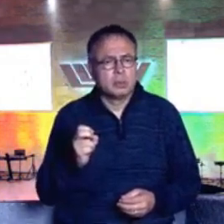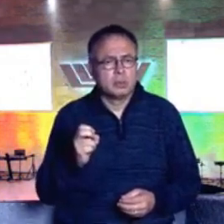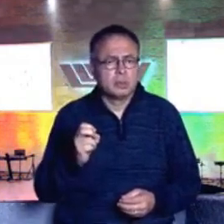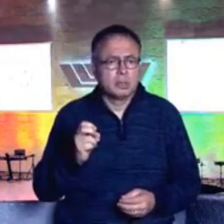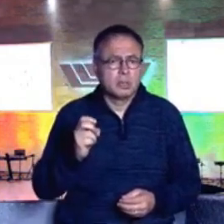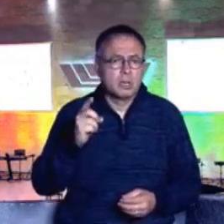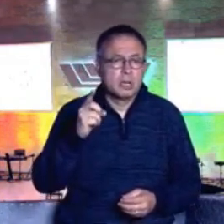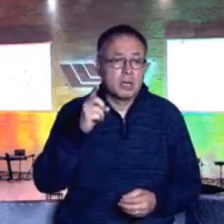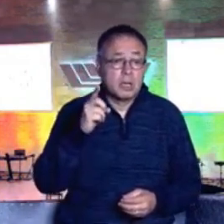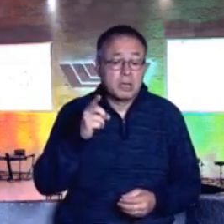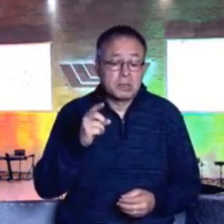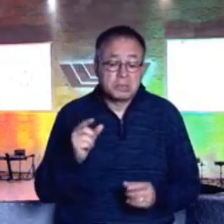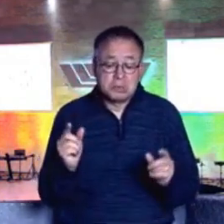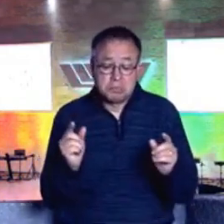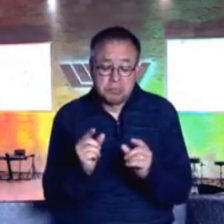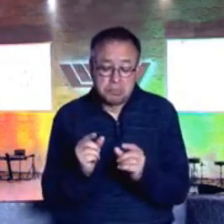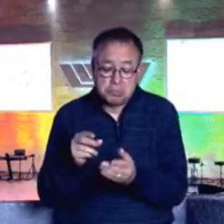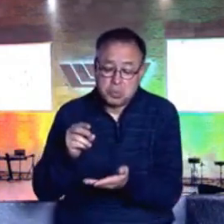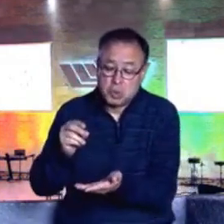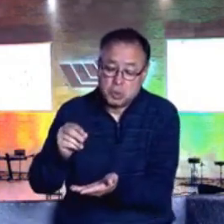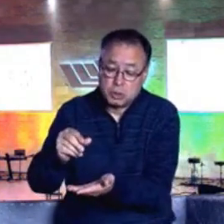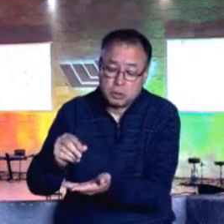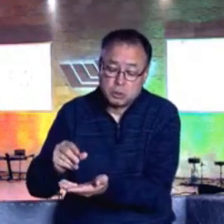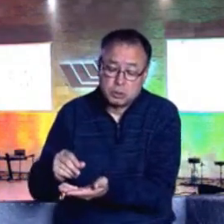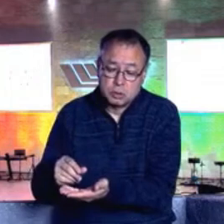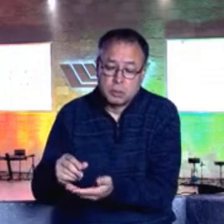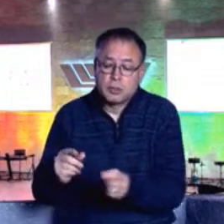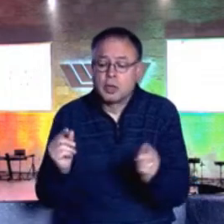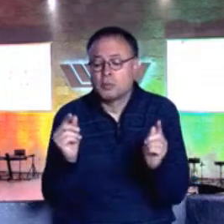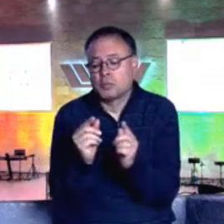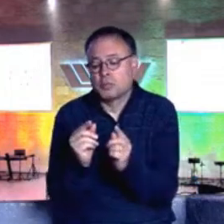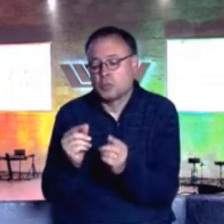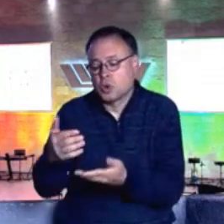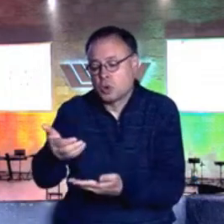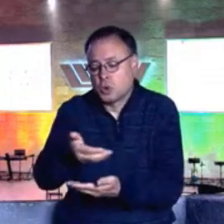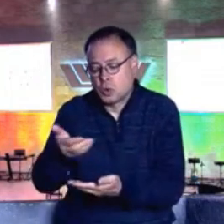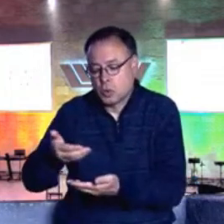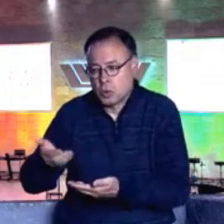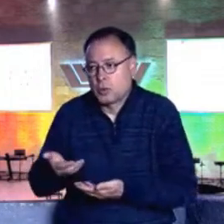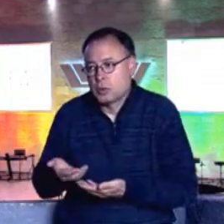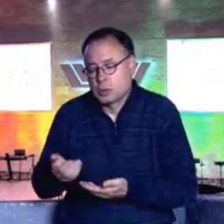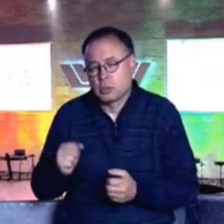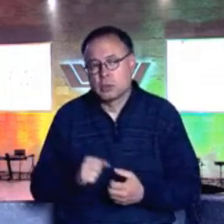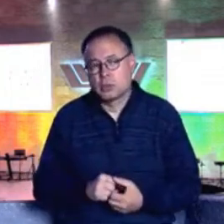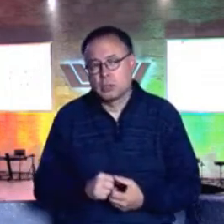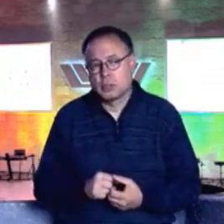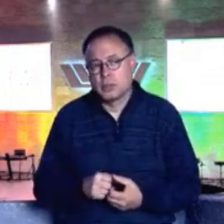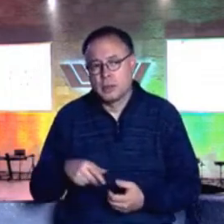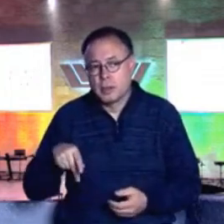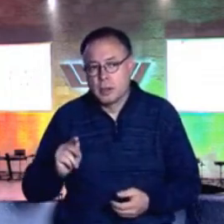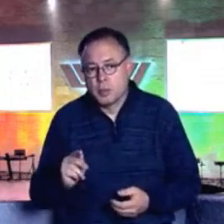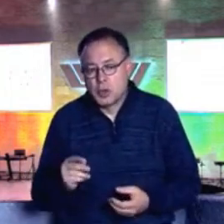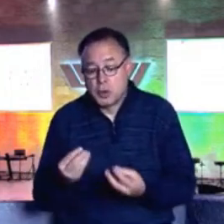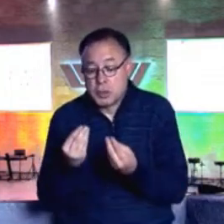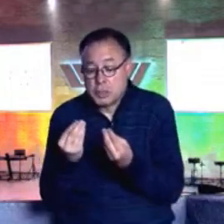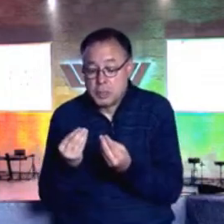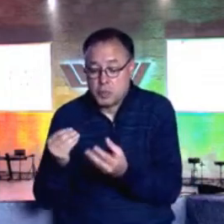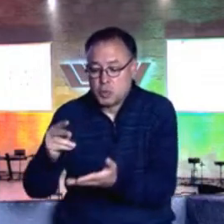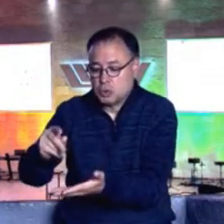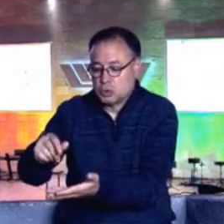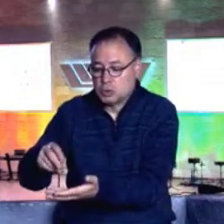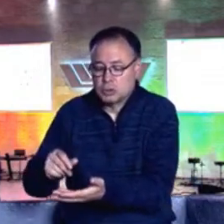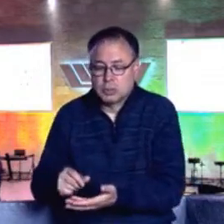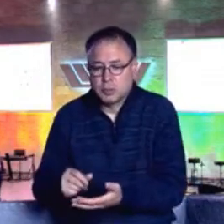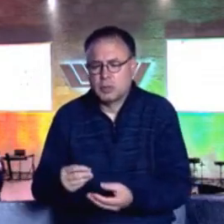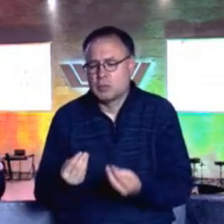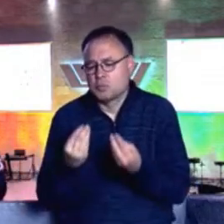poco siembra el que poco siembra Qué poco cosecha y el que mucho siembra